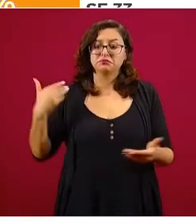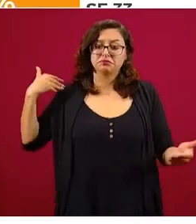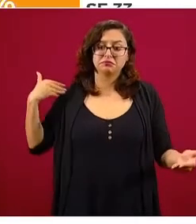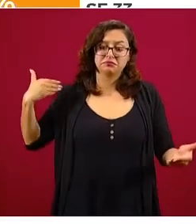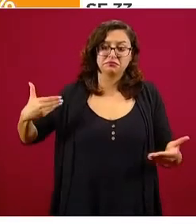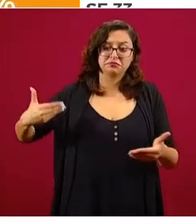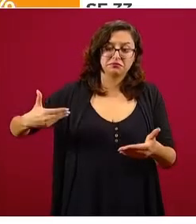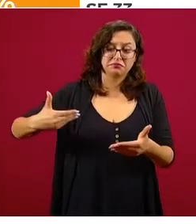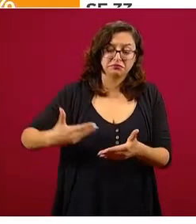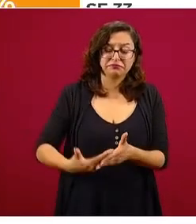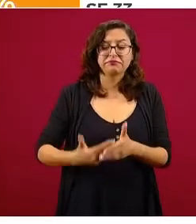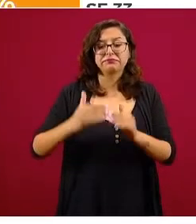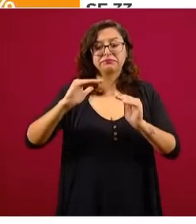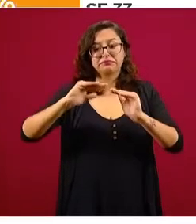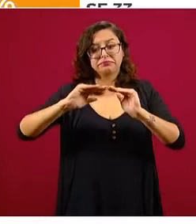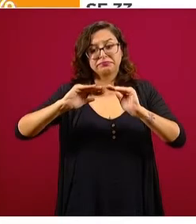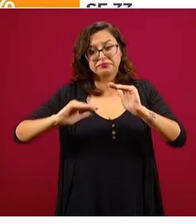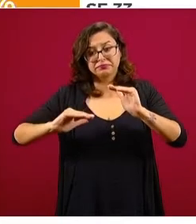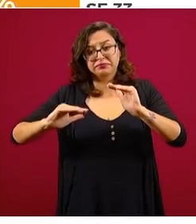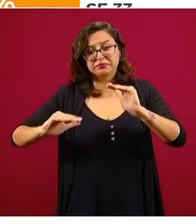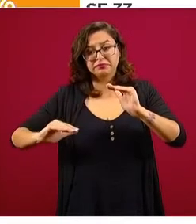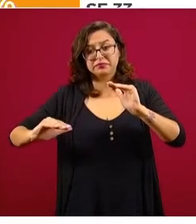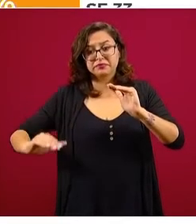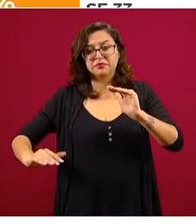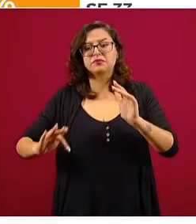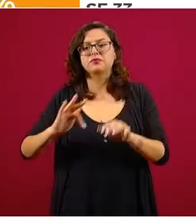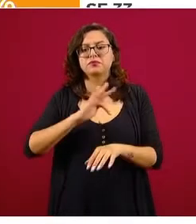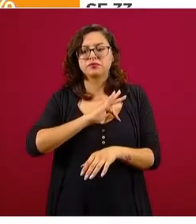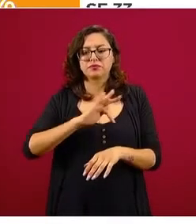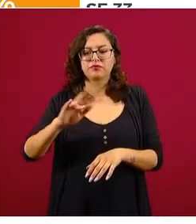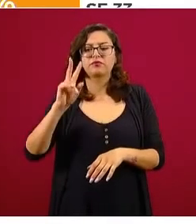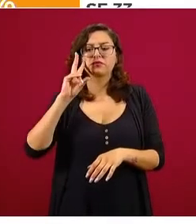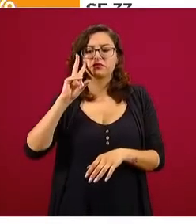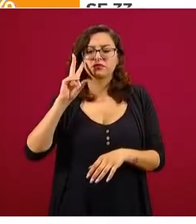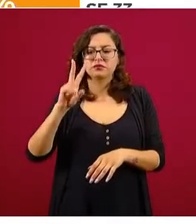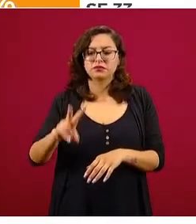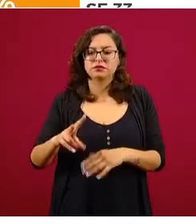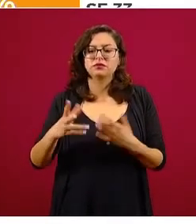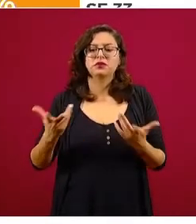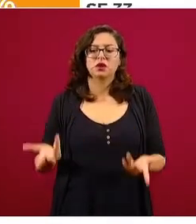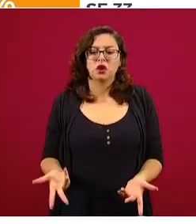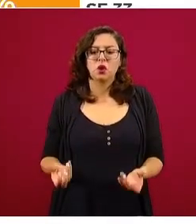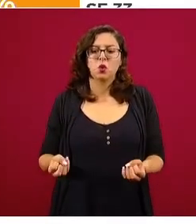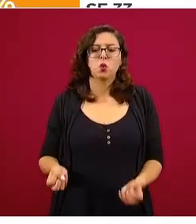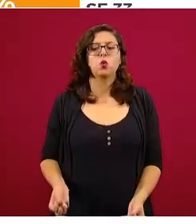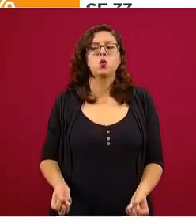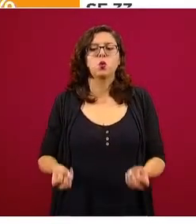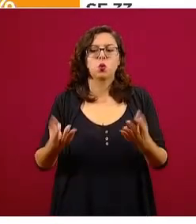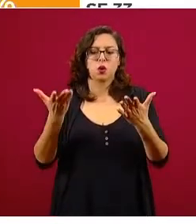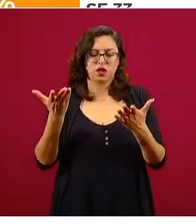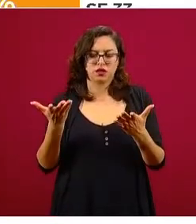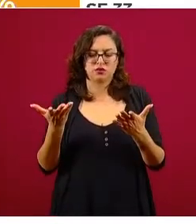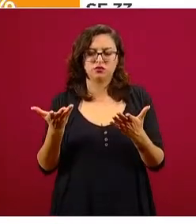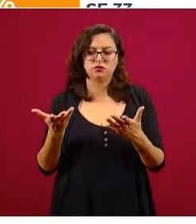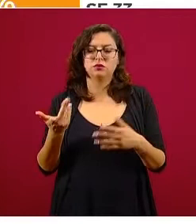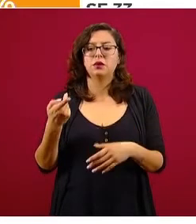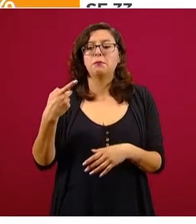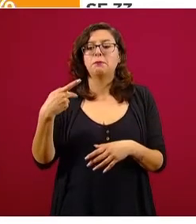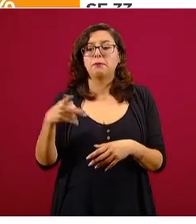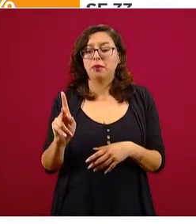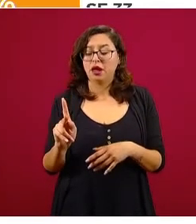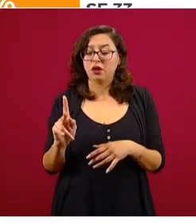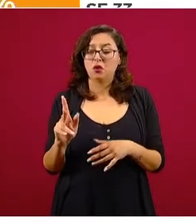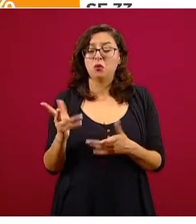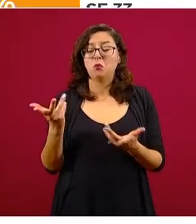entre las últimas semanas. Ahorita vamos a ver la curva en su momento de casos estimados, pero cuando vemos la carga total de